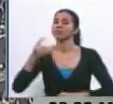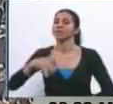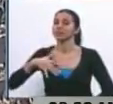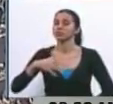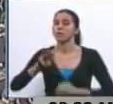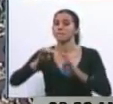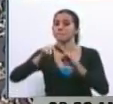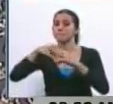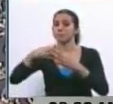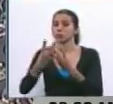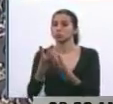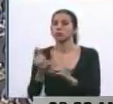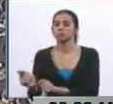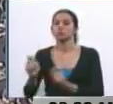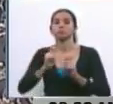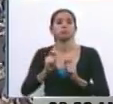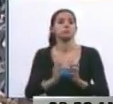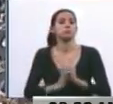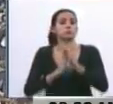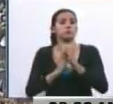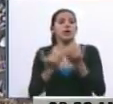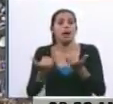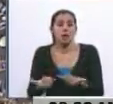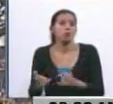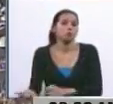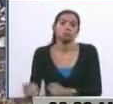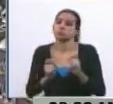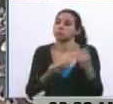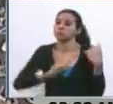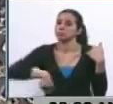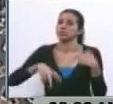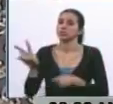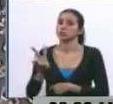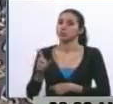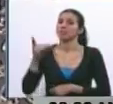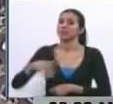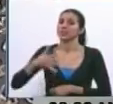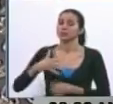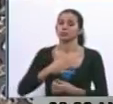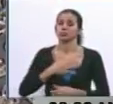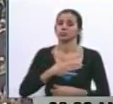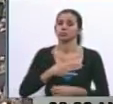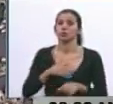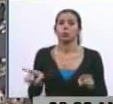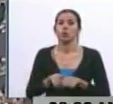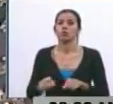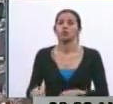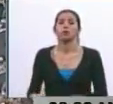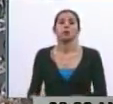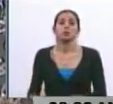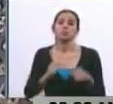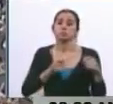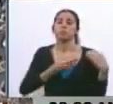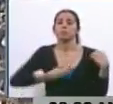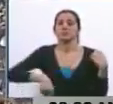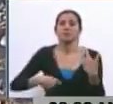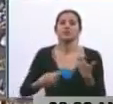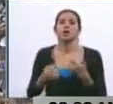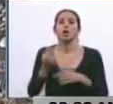debe ser presidido por Venezuela. Es un derecho y lo estamos defendiendo. Igual estamos presidiendo la ANOAL, igual